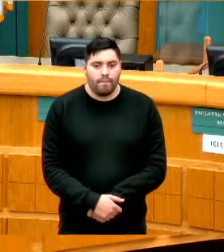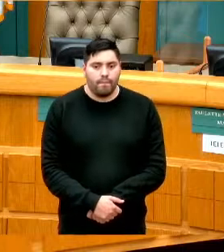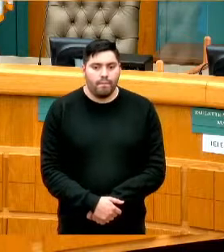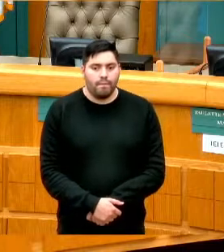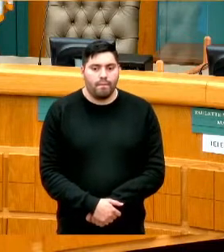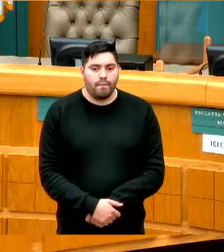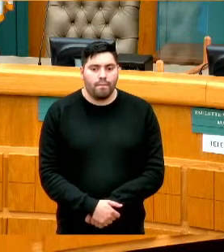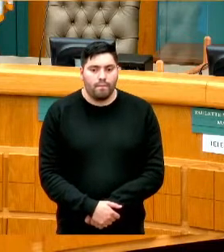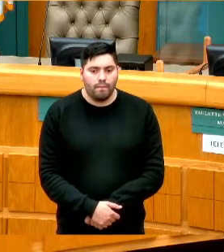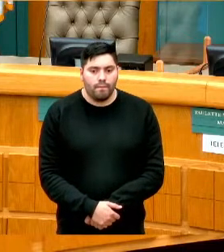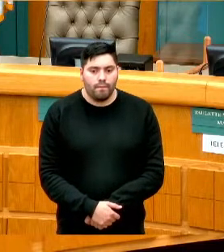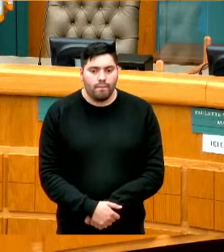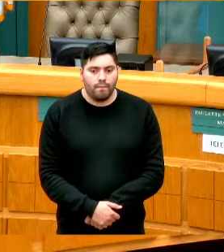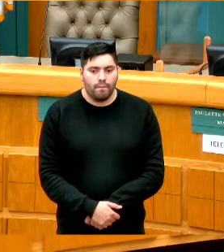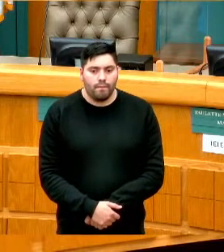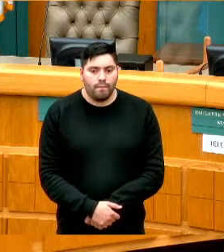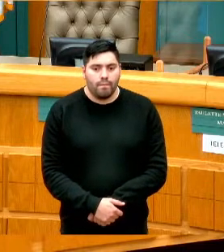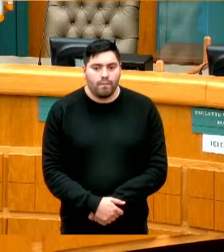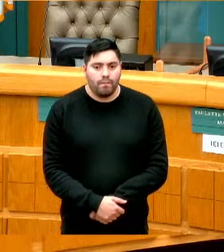561-1101 o en línea a la dirección